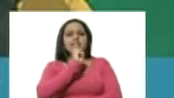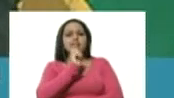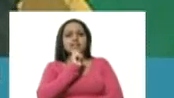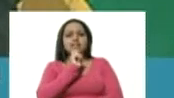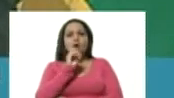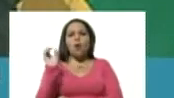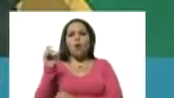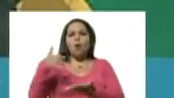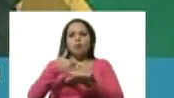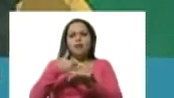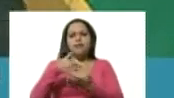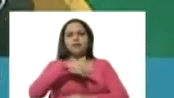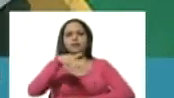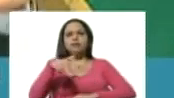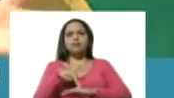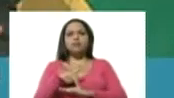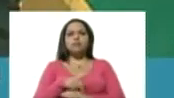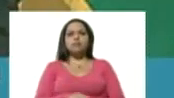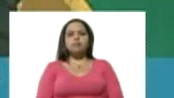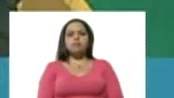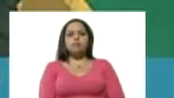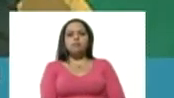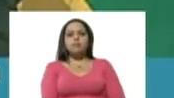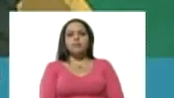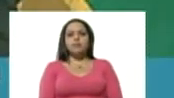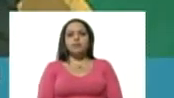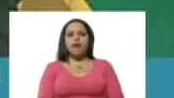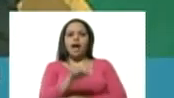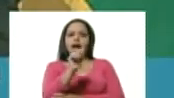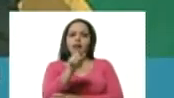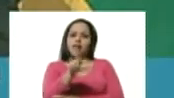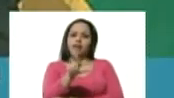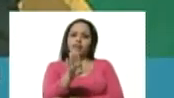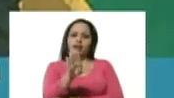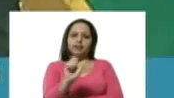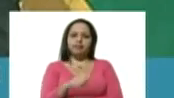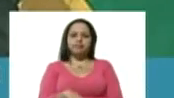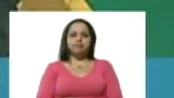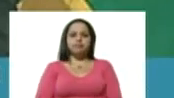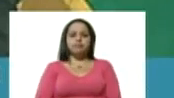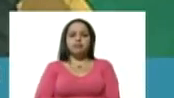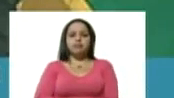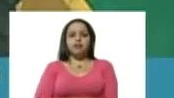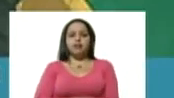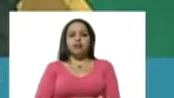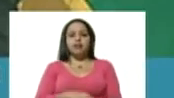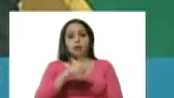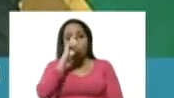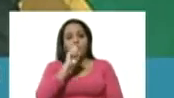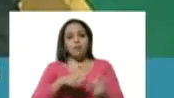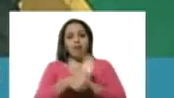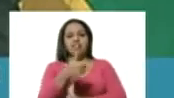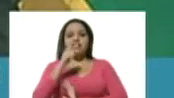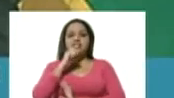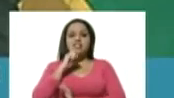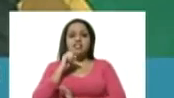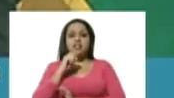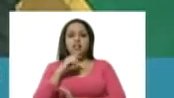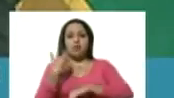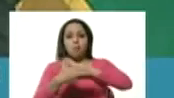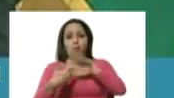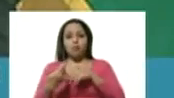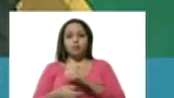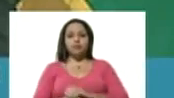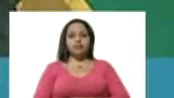débiles de nuestra área del ALBA Petrocaribe en los años más difíciles de aquella crisis. Y Petrocaribe ha